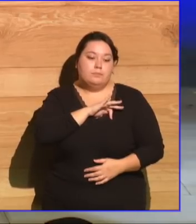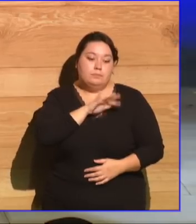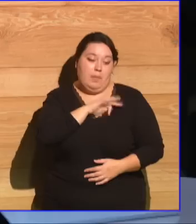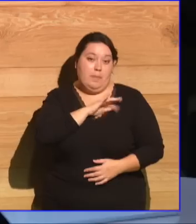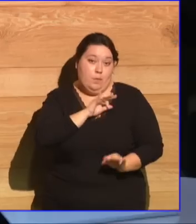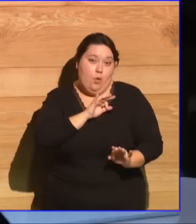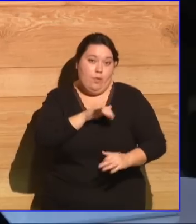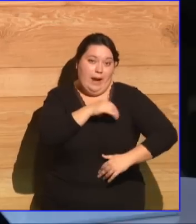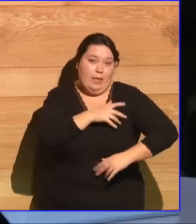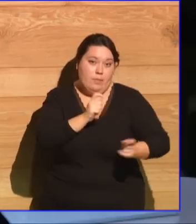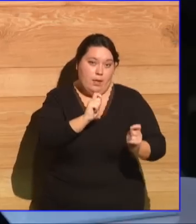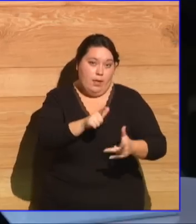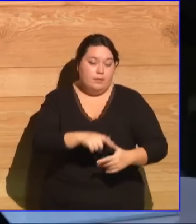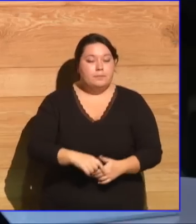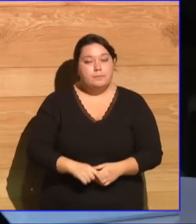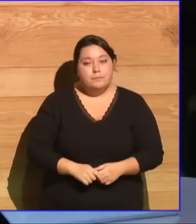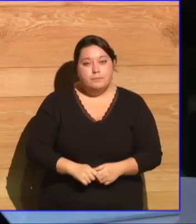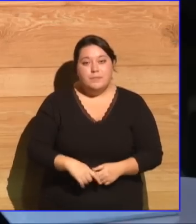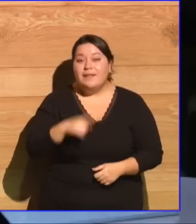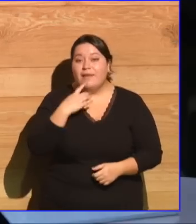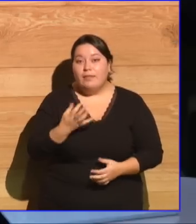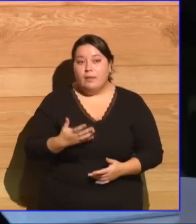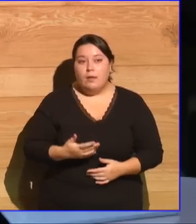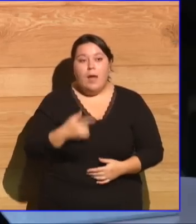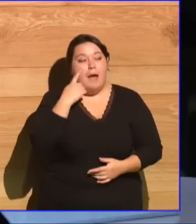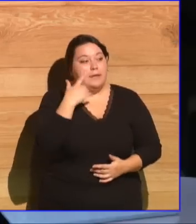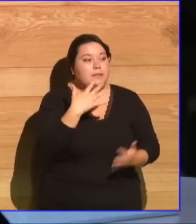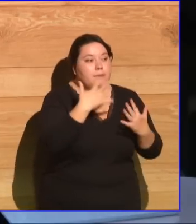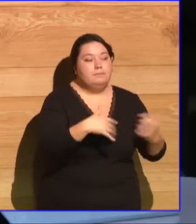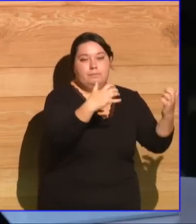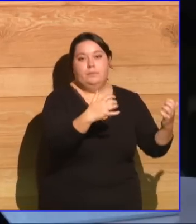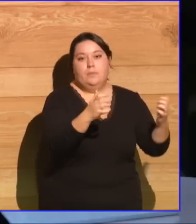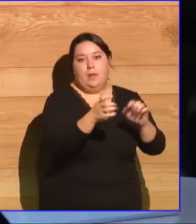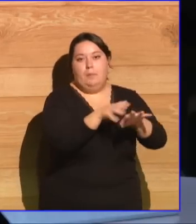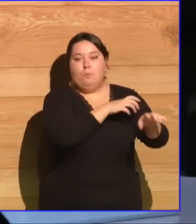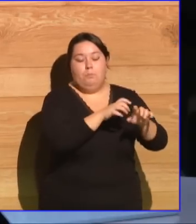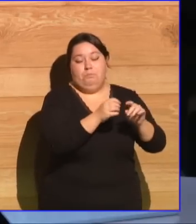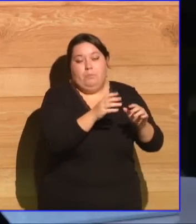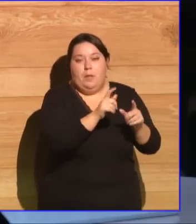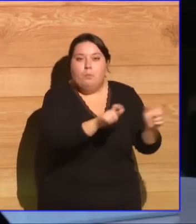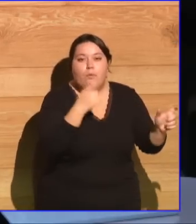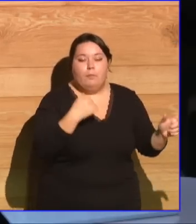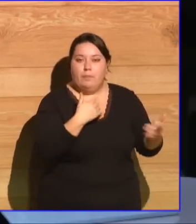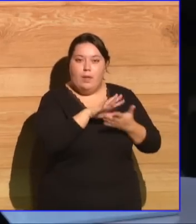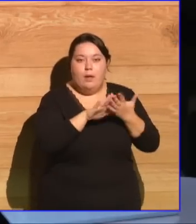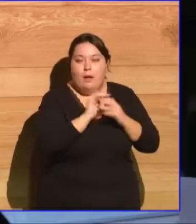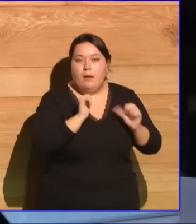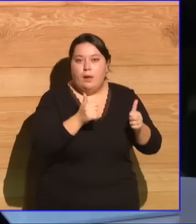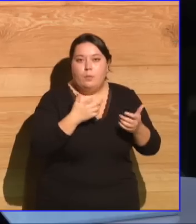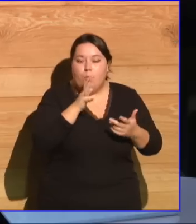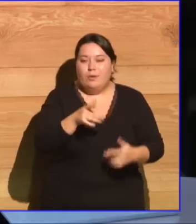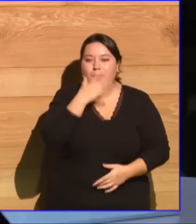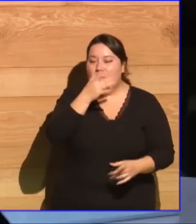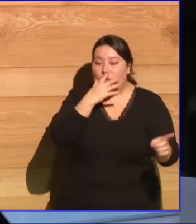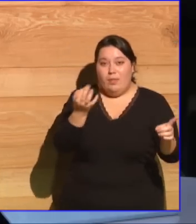Academia, lo que dice es que a ver si la gente vuelve a hablar de alguna manera, que debería avergonzarse todo el mundo de estar